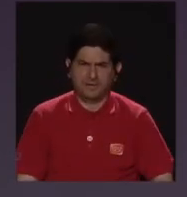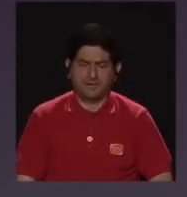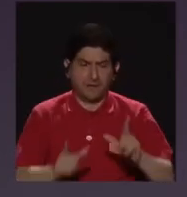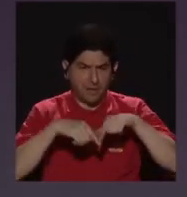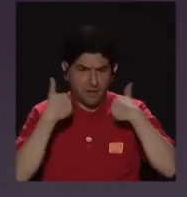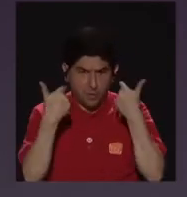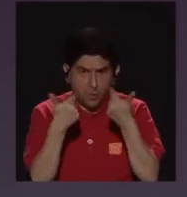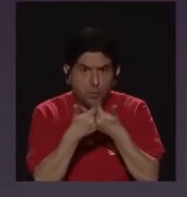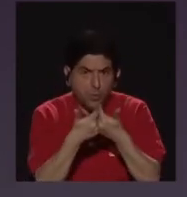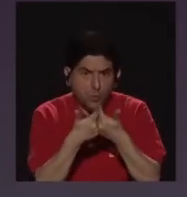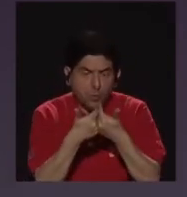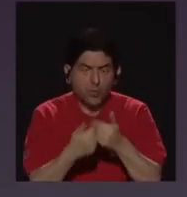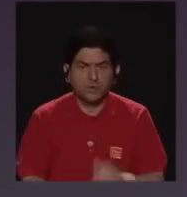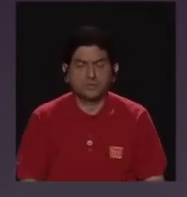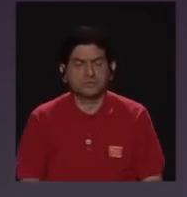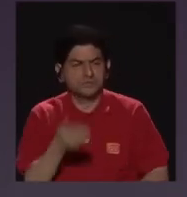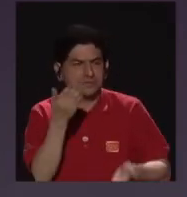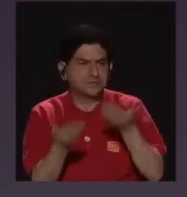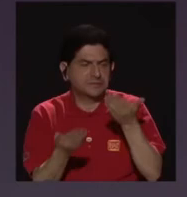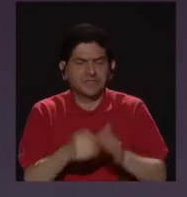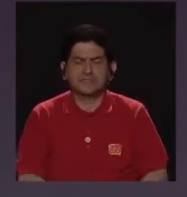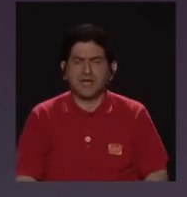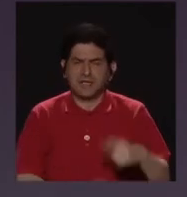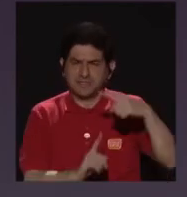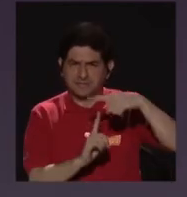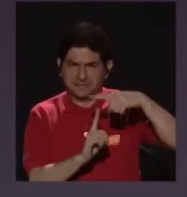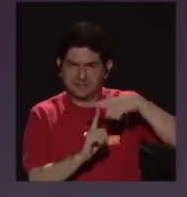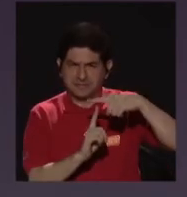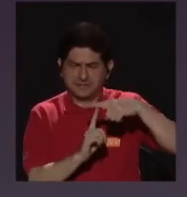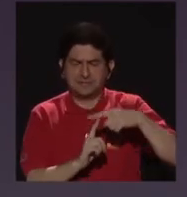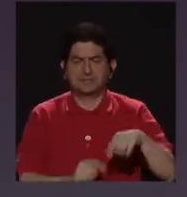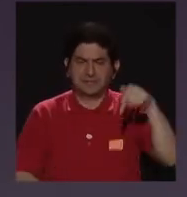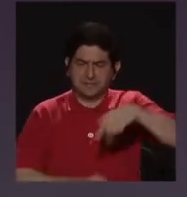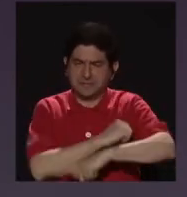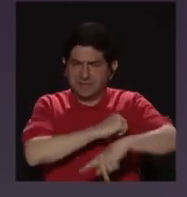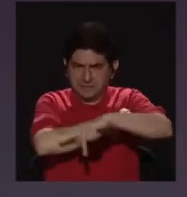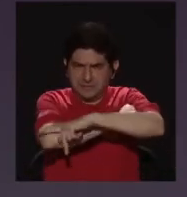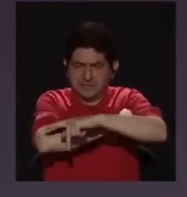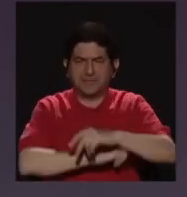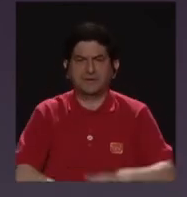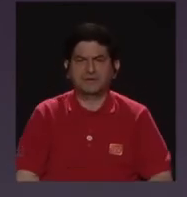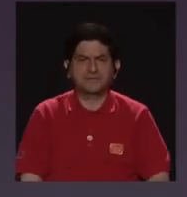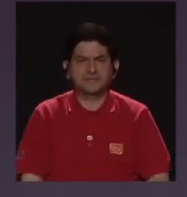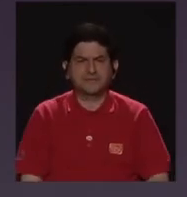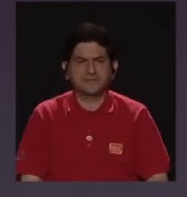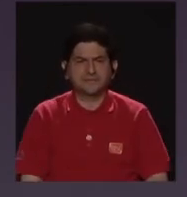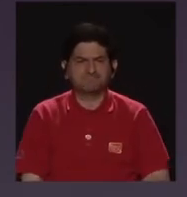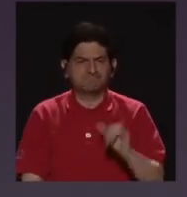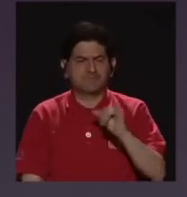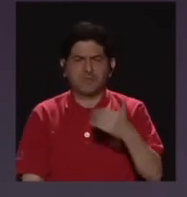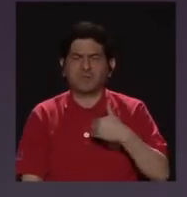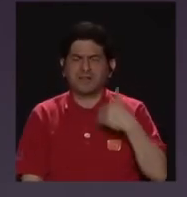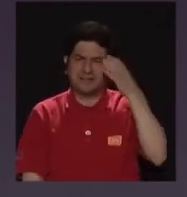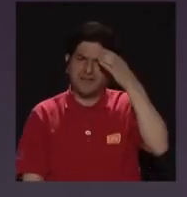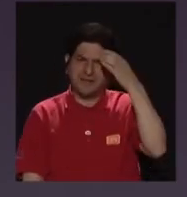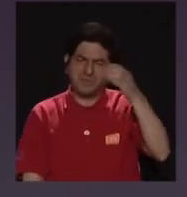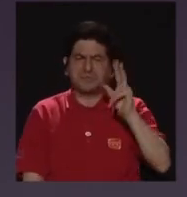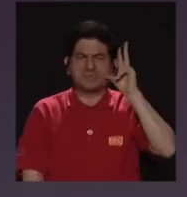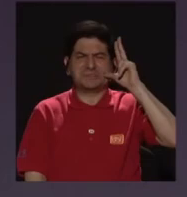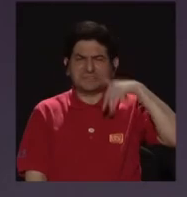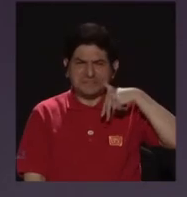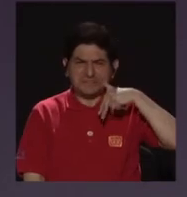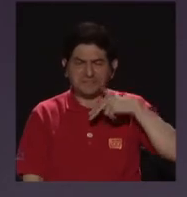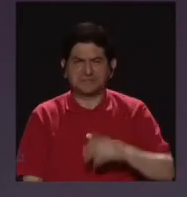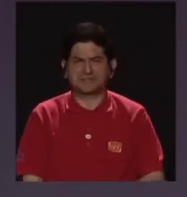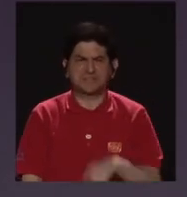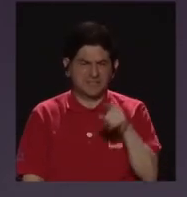sectores de el sector de taxistas en este país también tienen una cultura muy machista